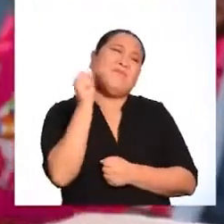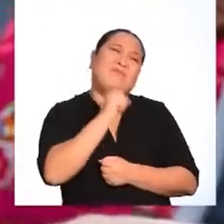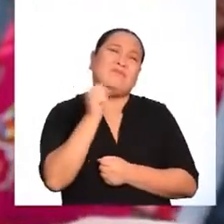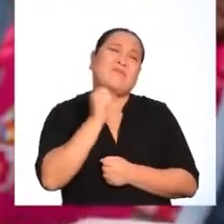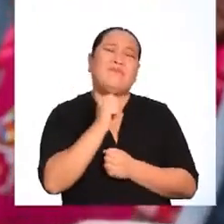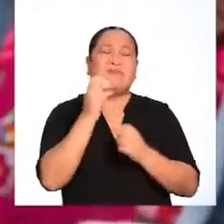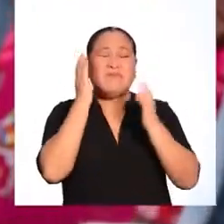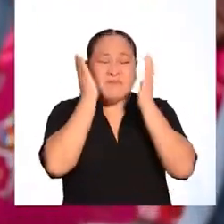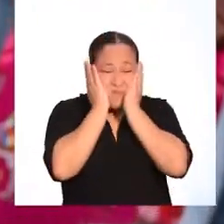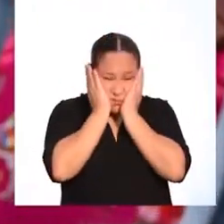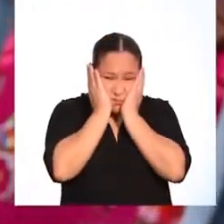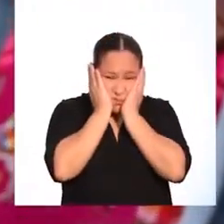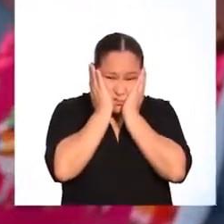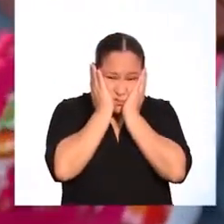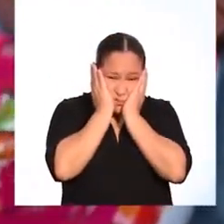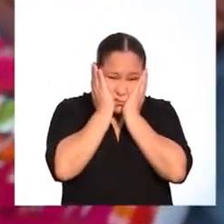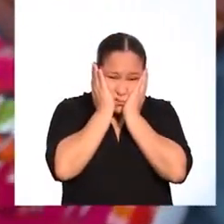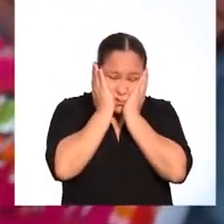s